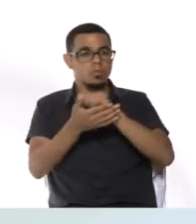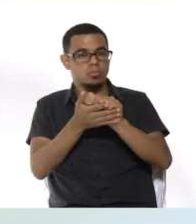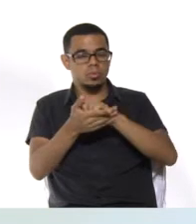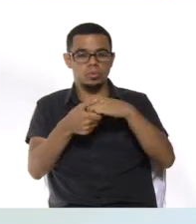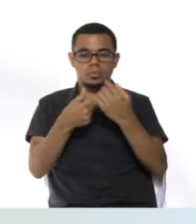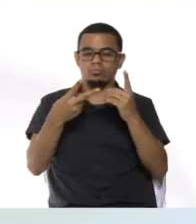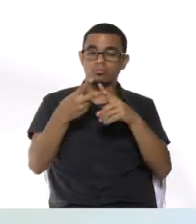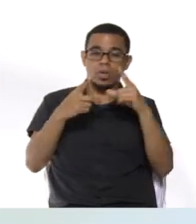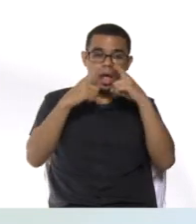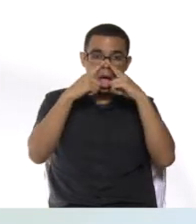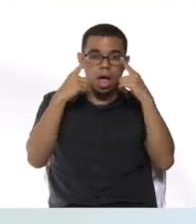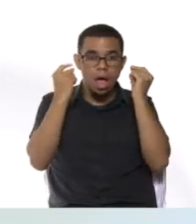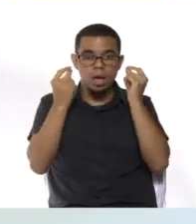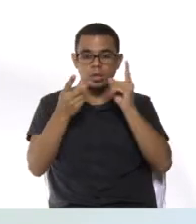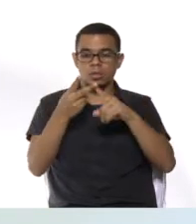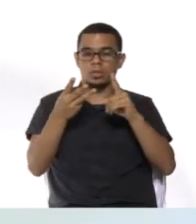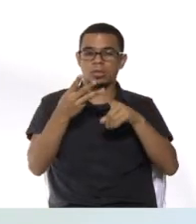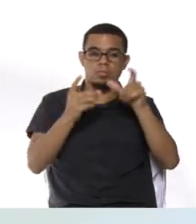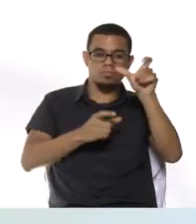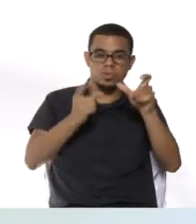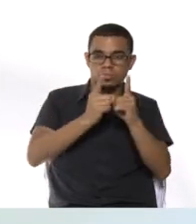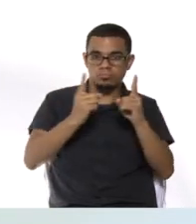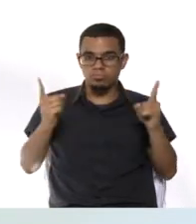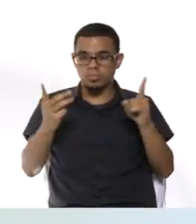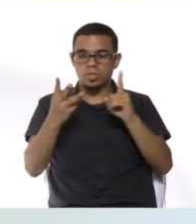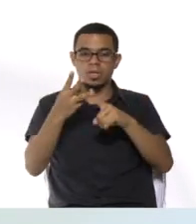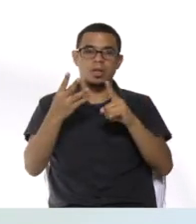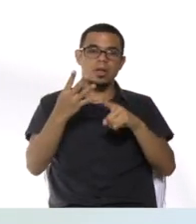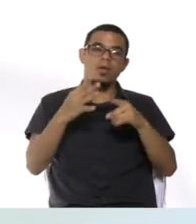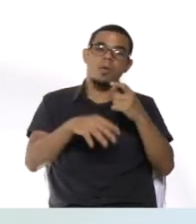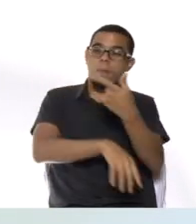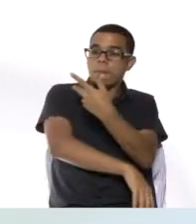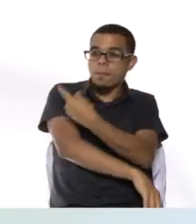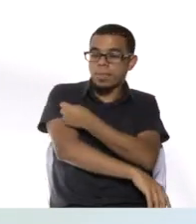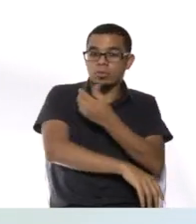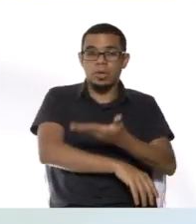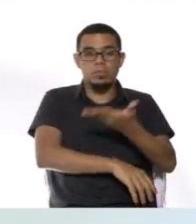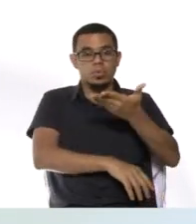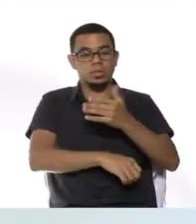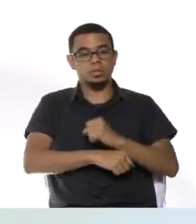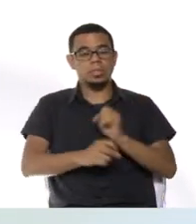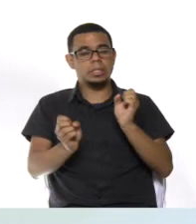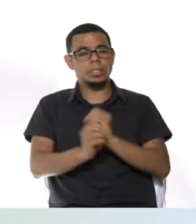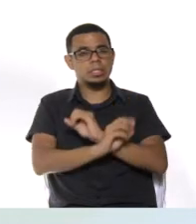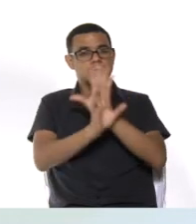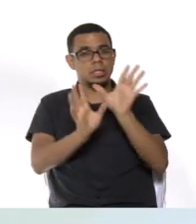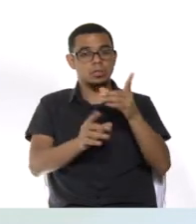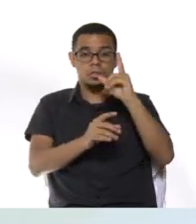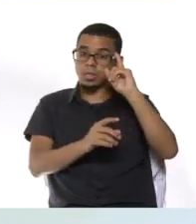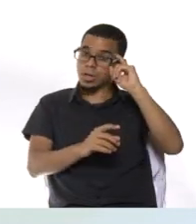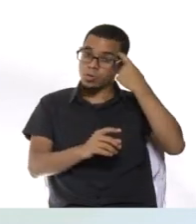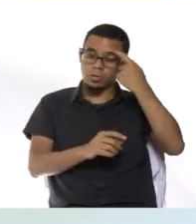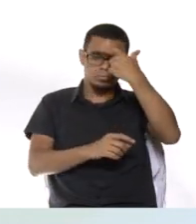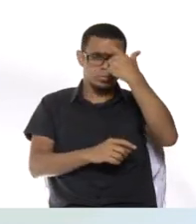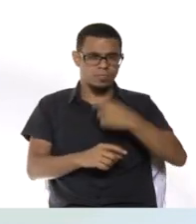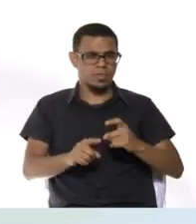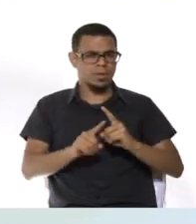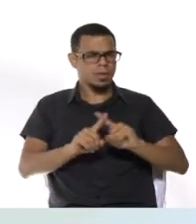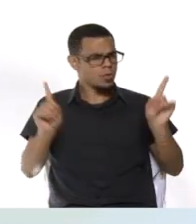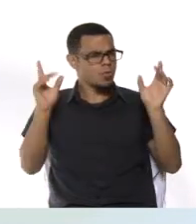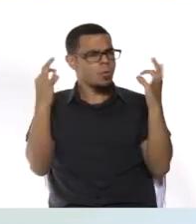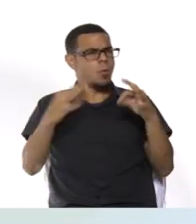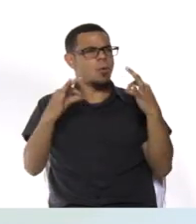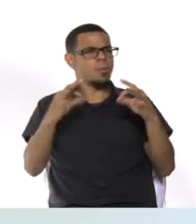frecuente de manos, usar el tapaboca correctamente, vacunarnos, muy importante vacunarnos. Y por supuesto recordando siempre que